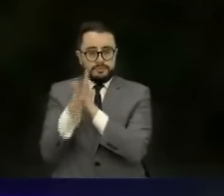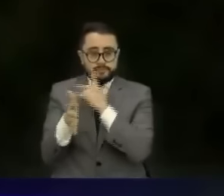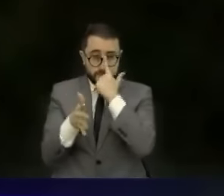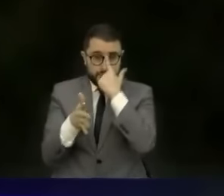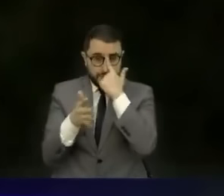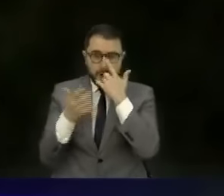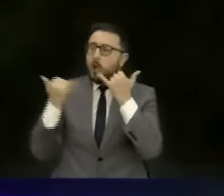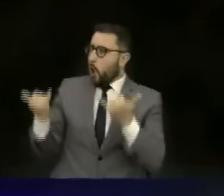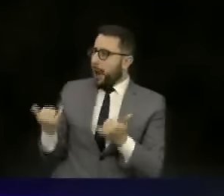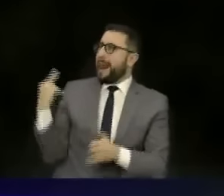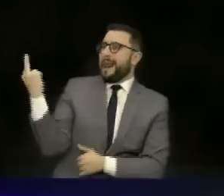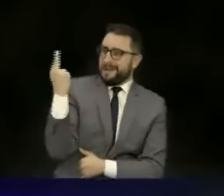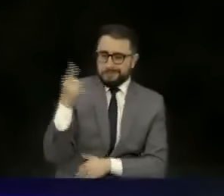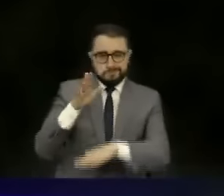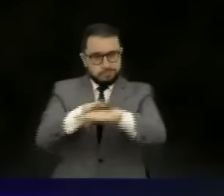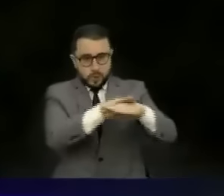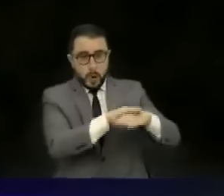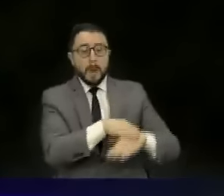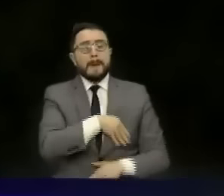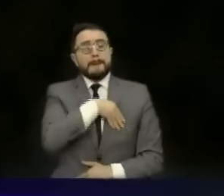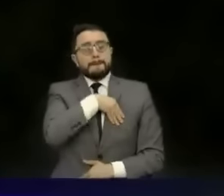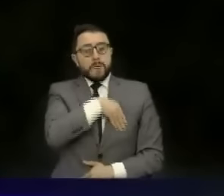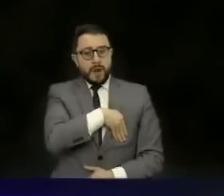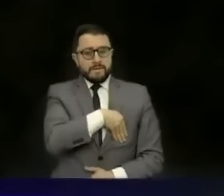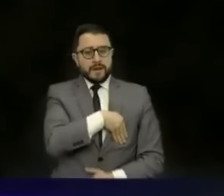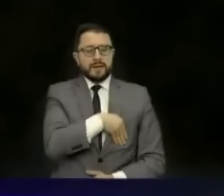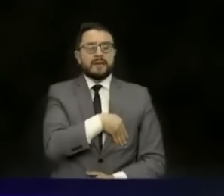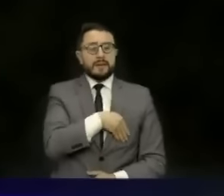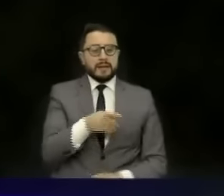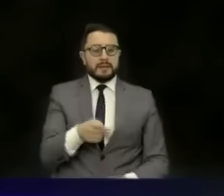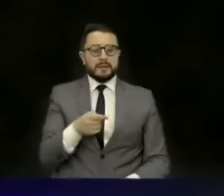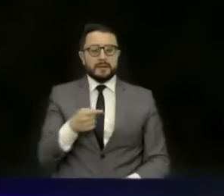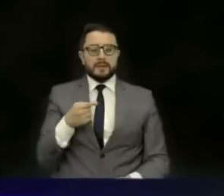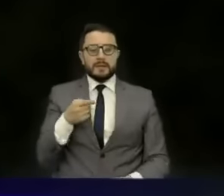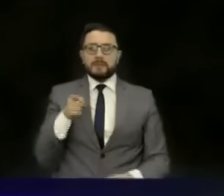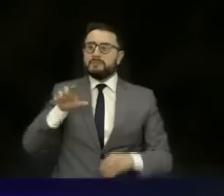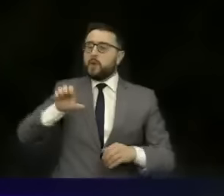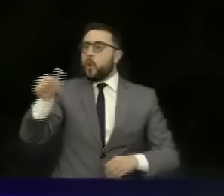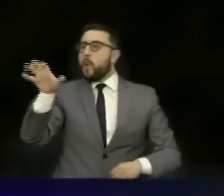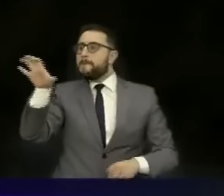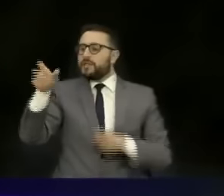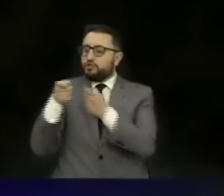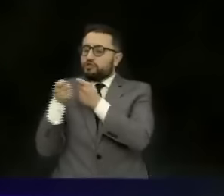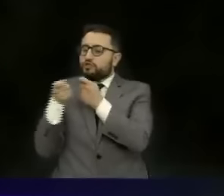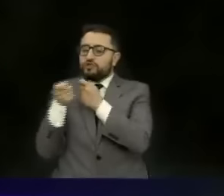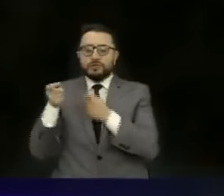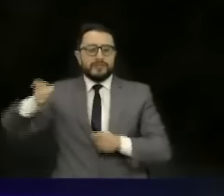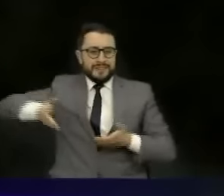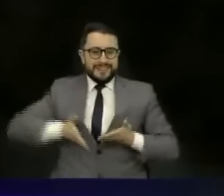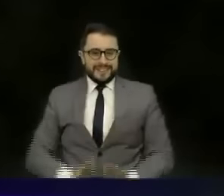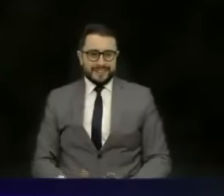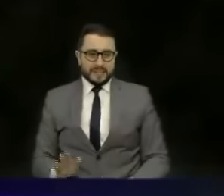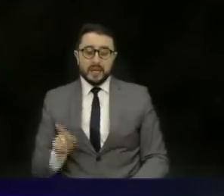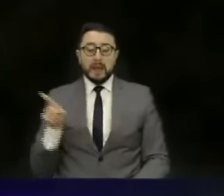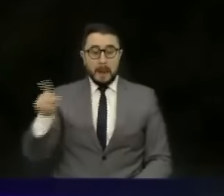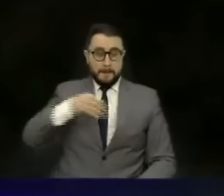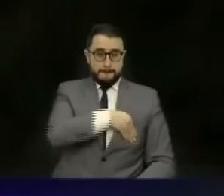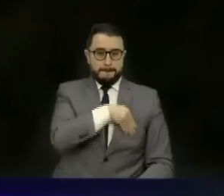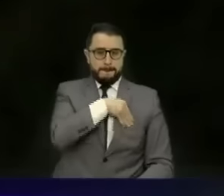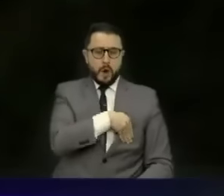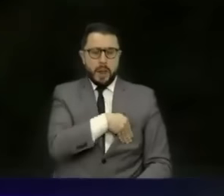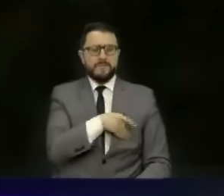porque Bolívar terminó siendo, no lo había pensado, pues del país vecino. Para él no era y no